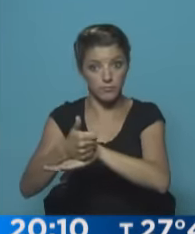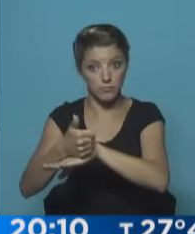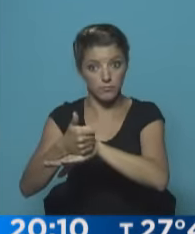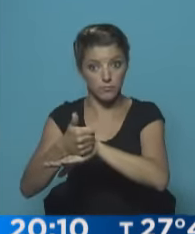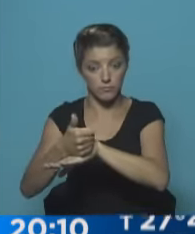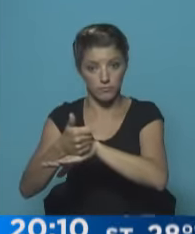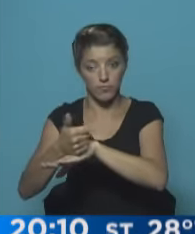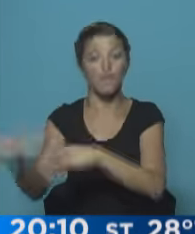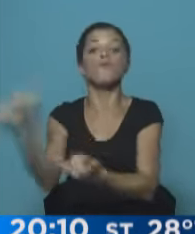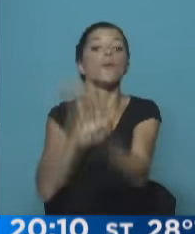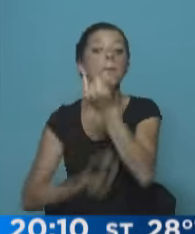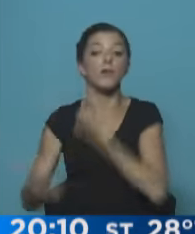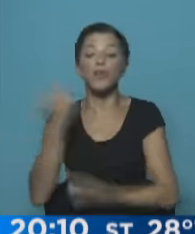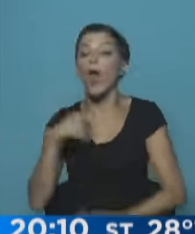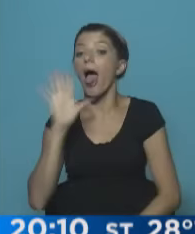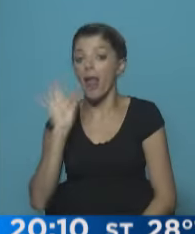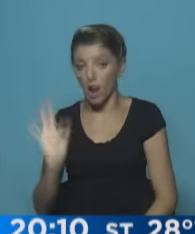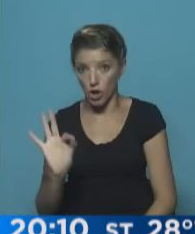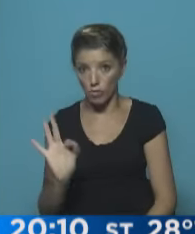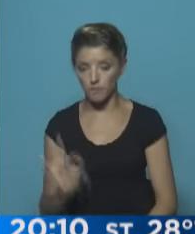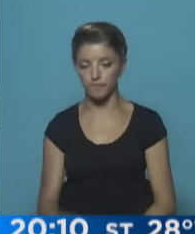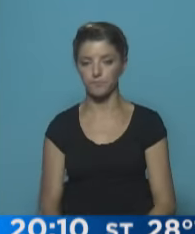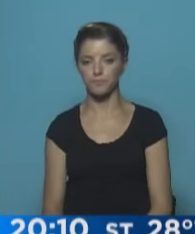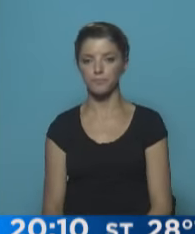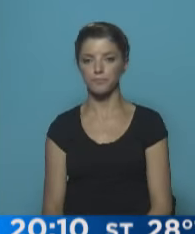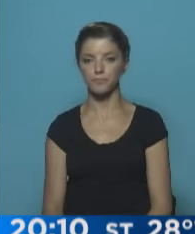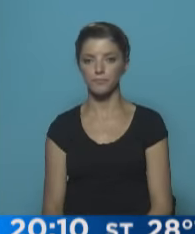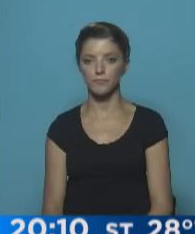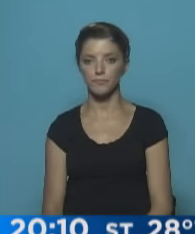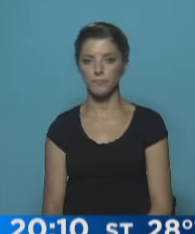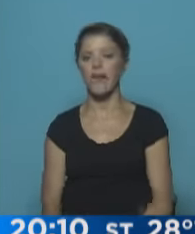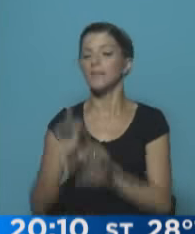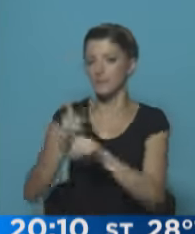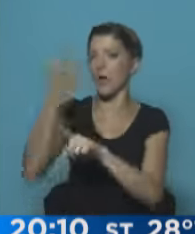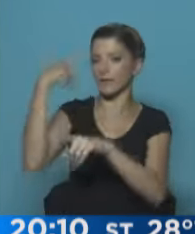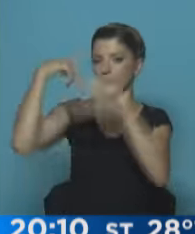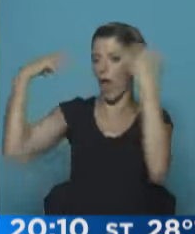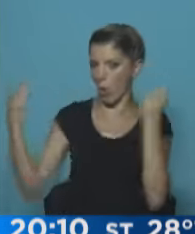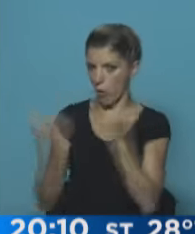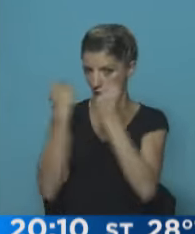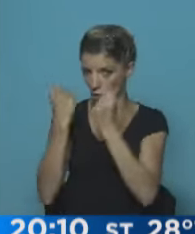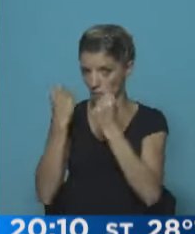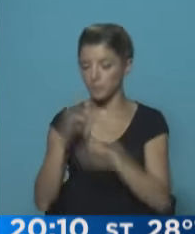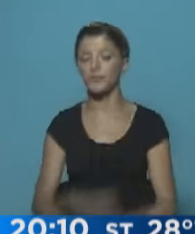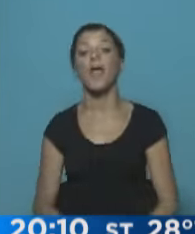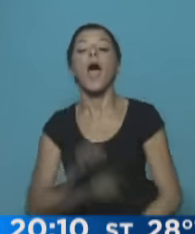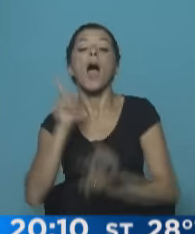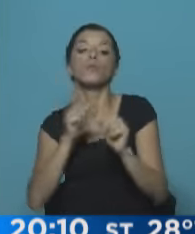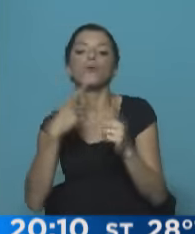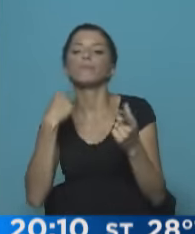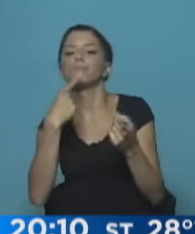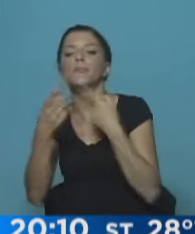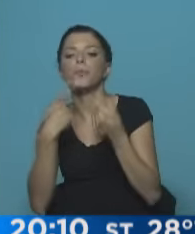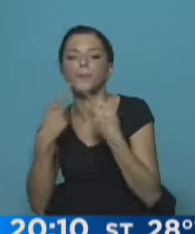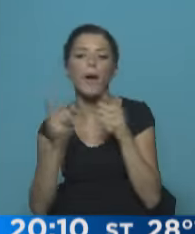brindarnos alguna algun análisis de este acuerdo que se logró más puntual tenemos algunas versiones de lo que se